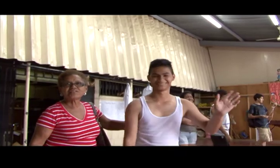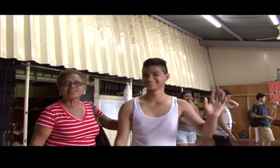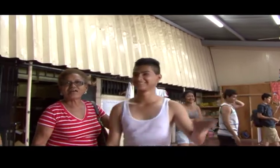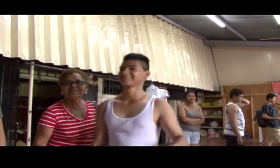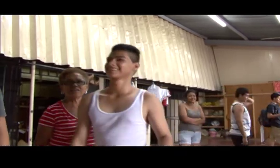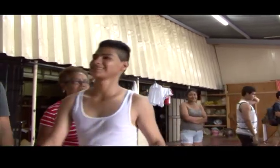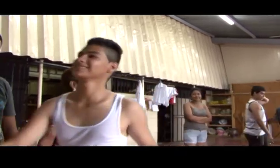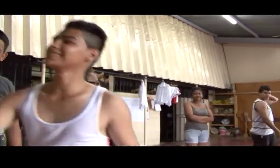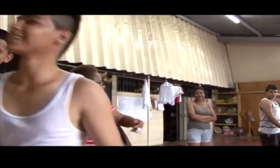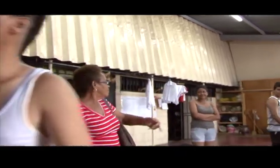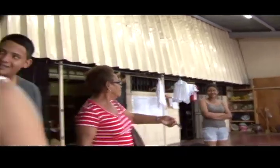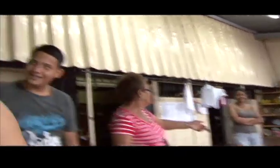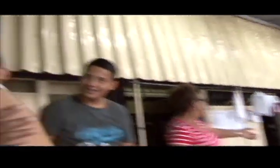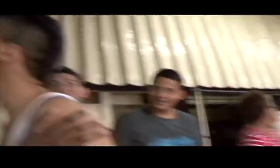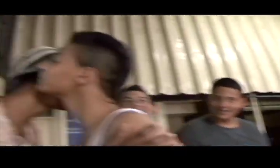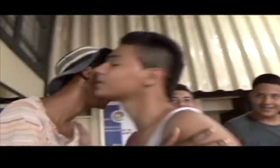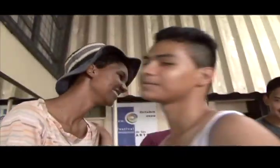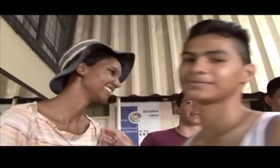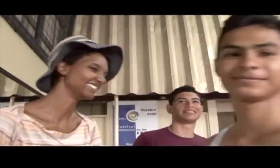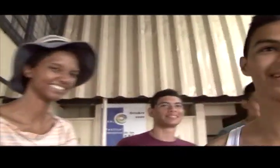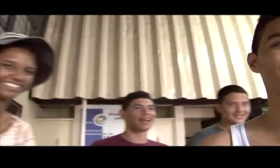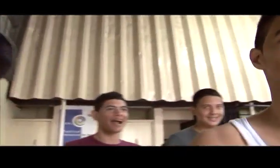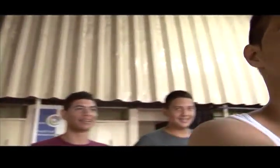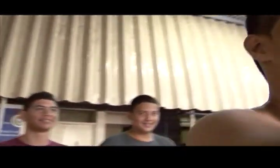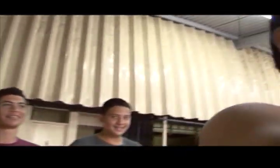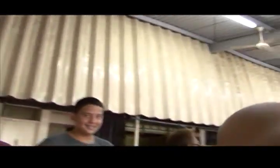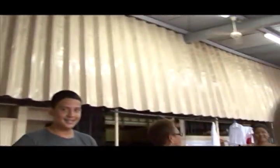Vamos, Danilo.